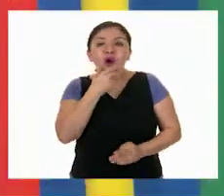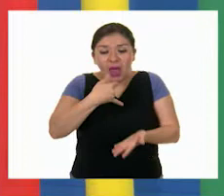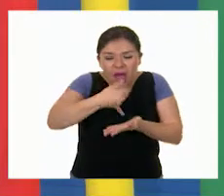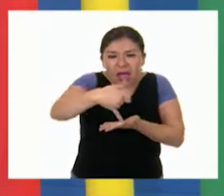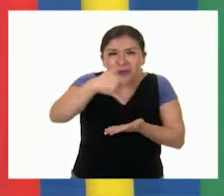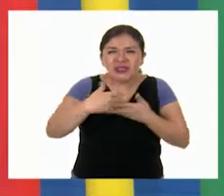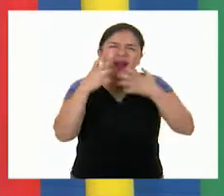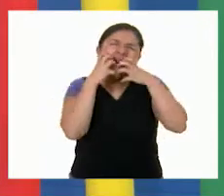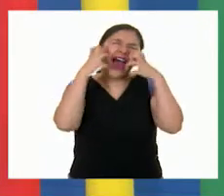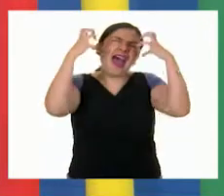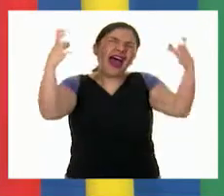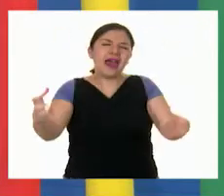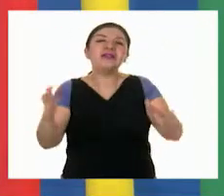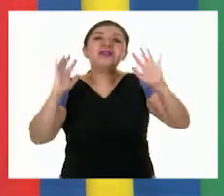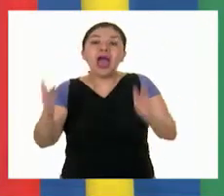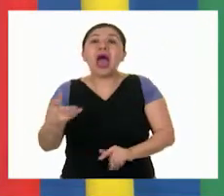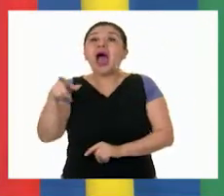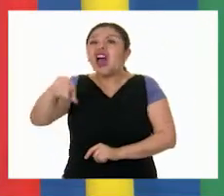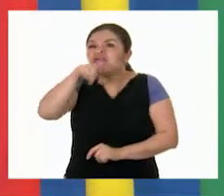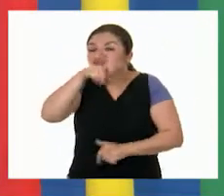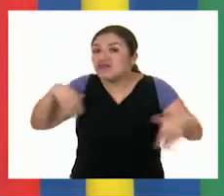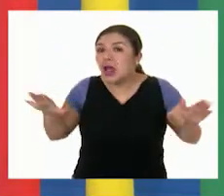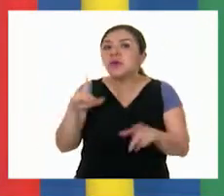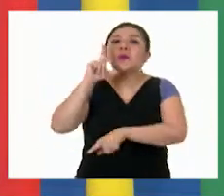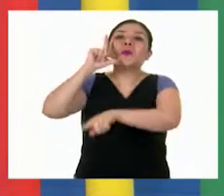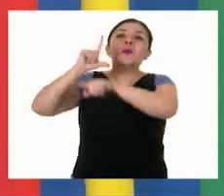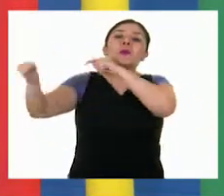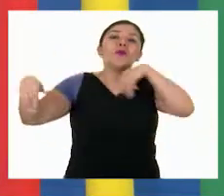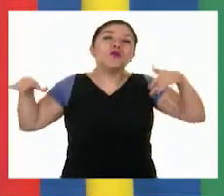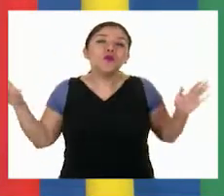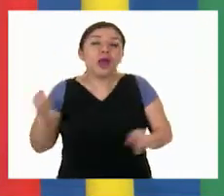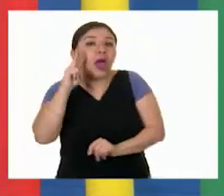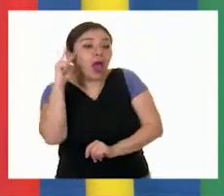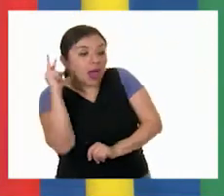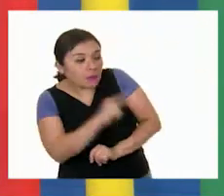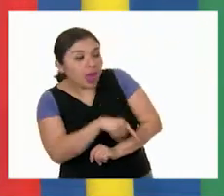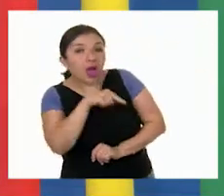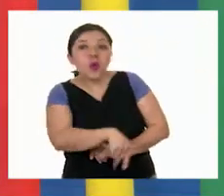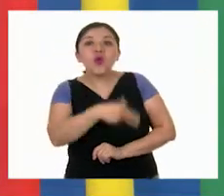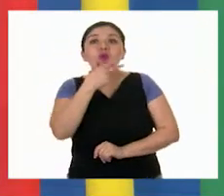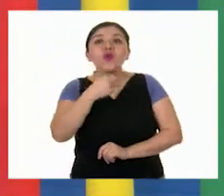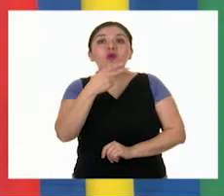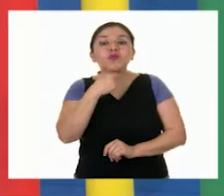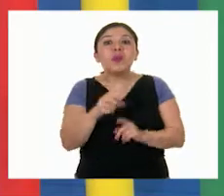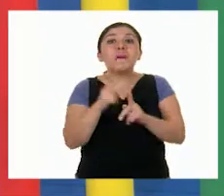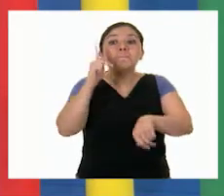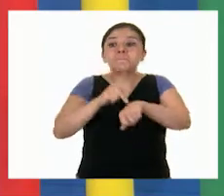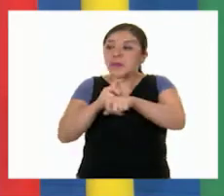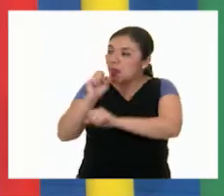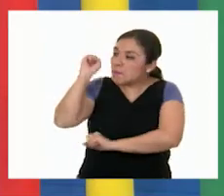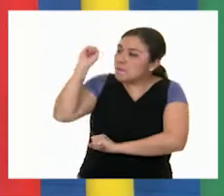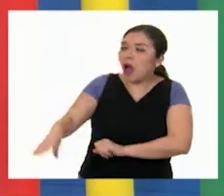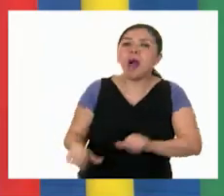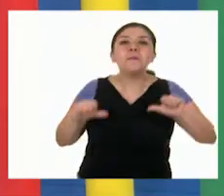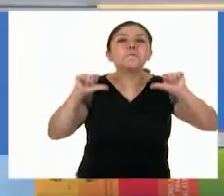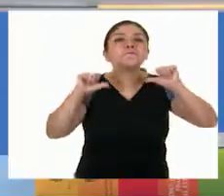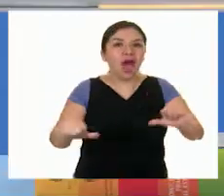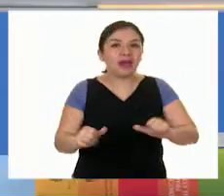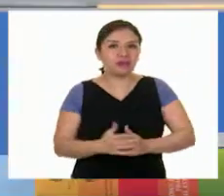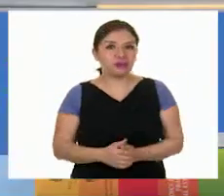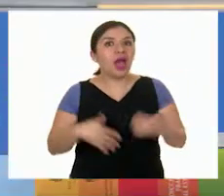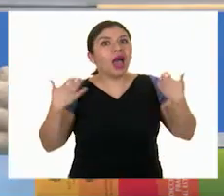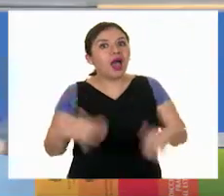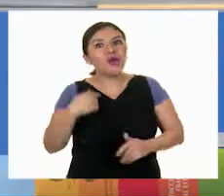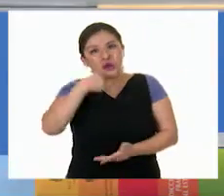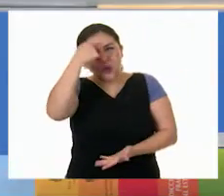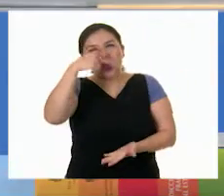gritó y el gavilán ya se fue volando, pero vio cómo el campesino había tirado la piedra. Entonces yo